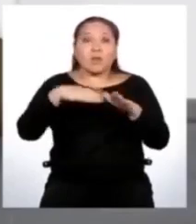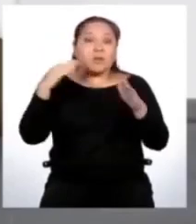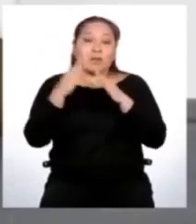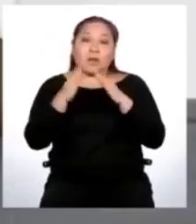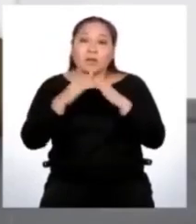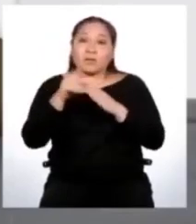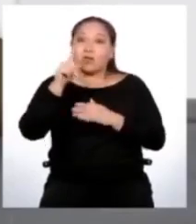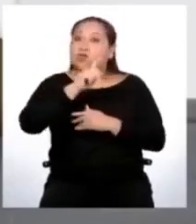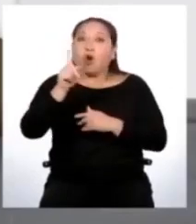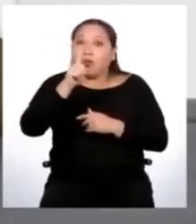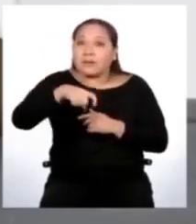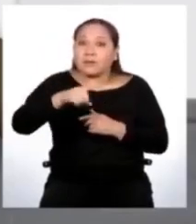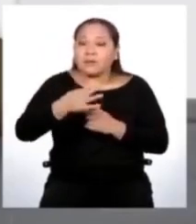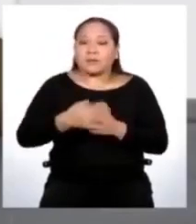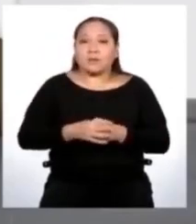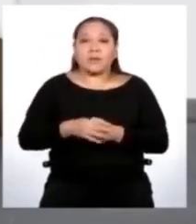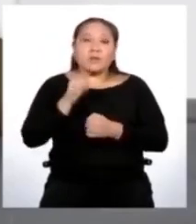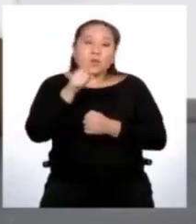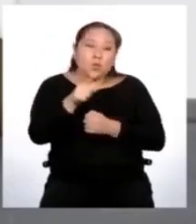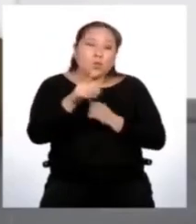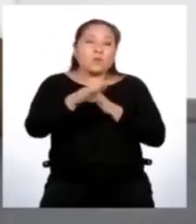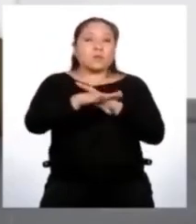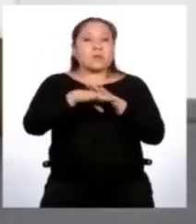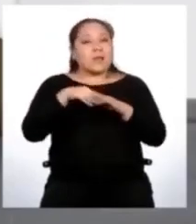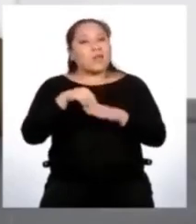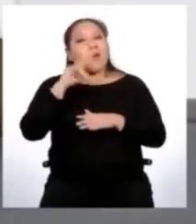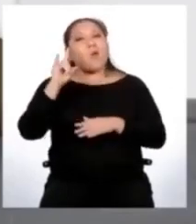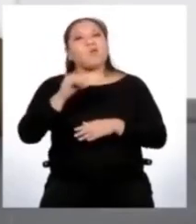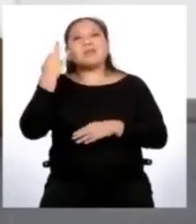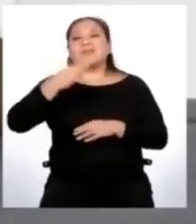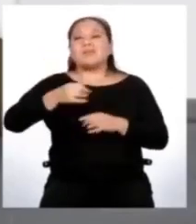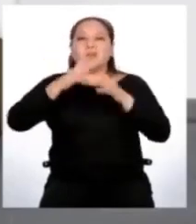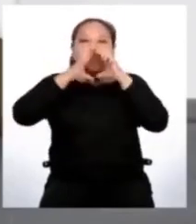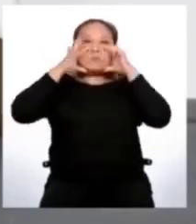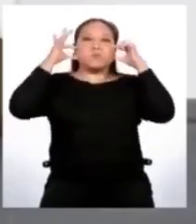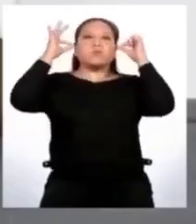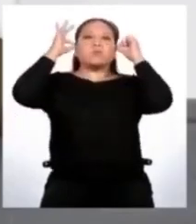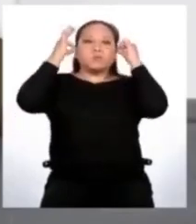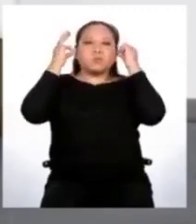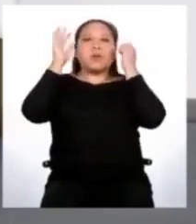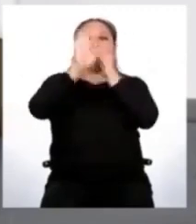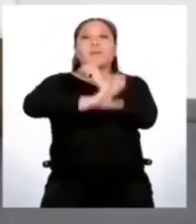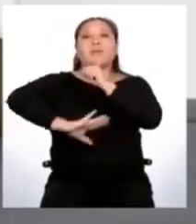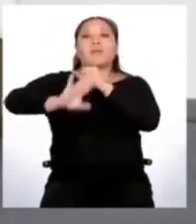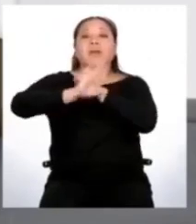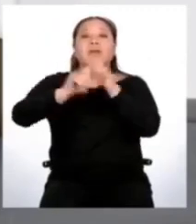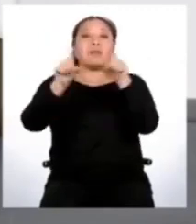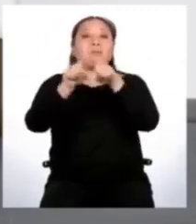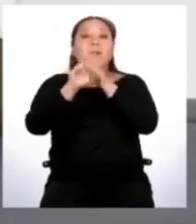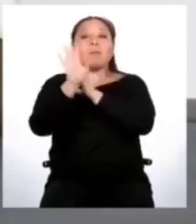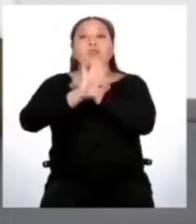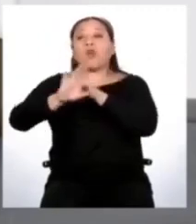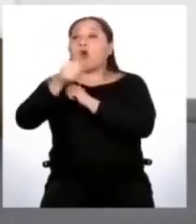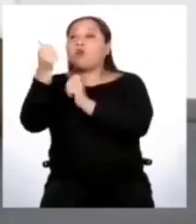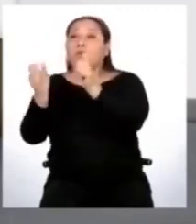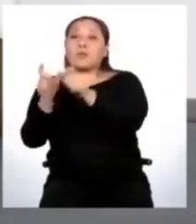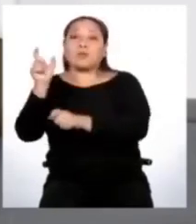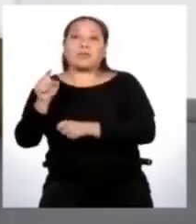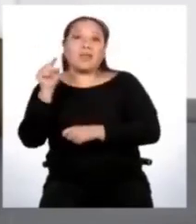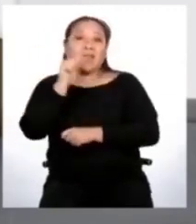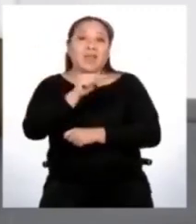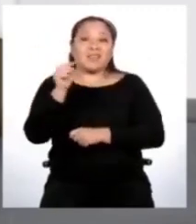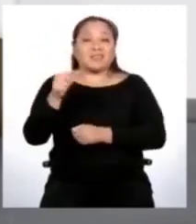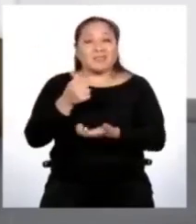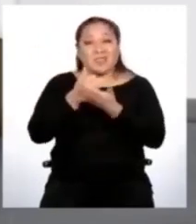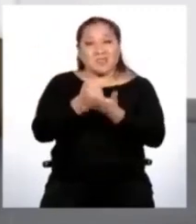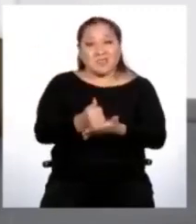es indispensable y de hacerlo, usa siempre la mascarilla para protegerte y así proteges a los demás. Esos pequeños